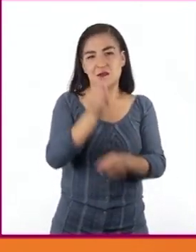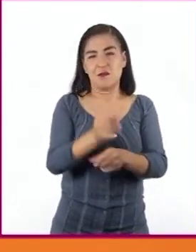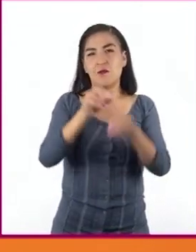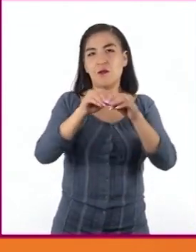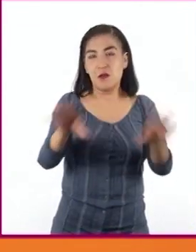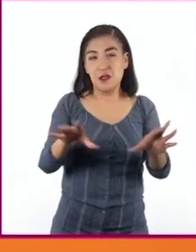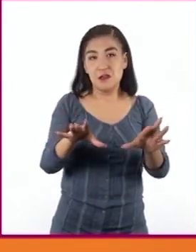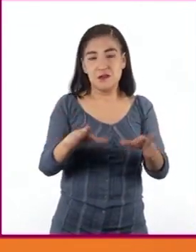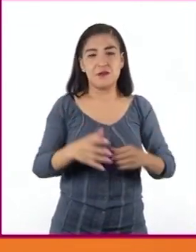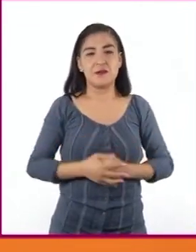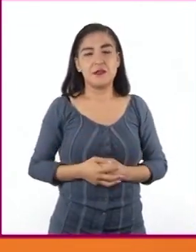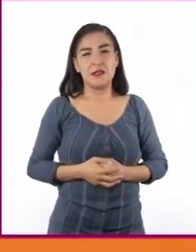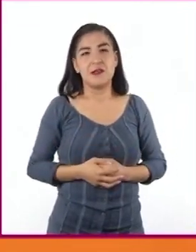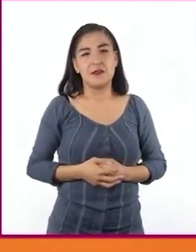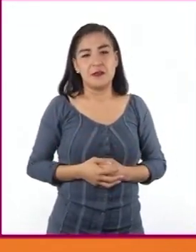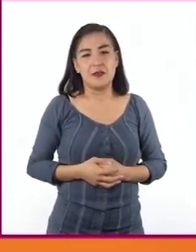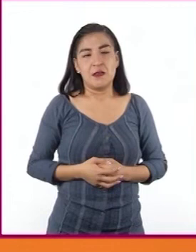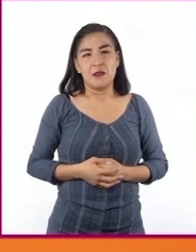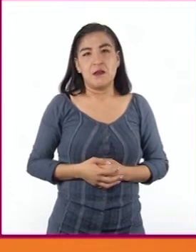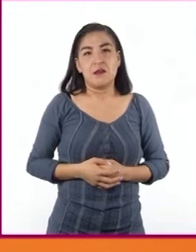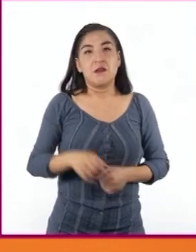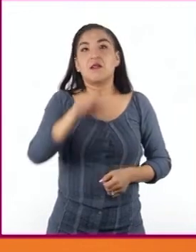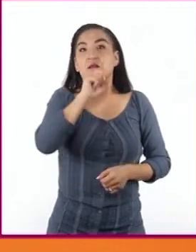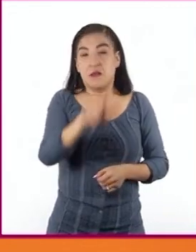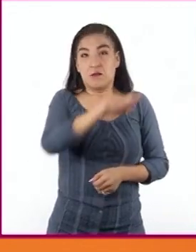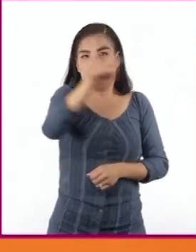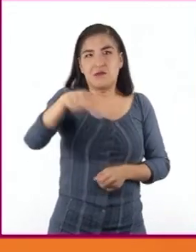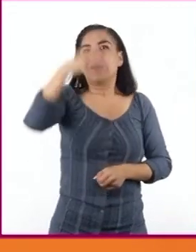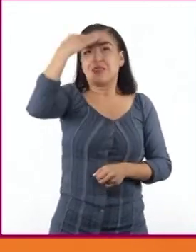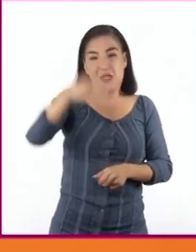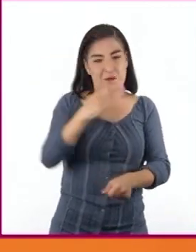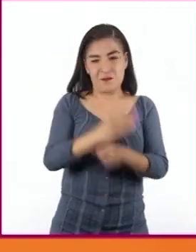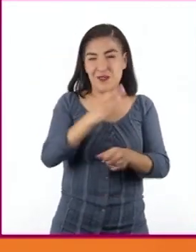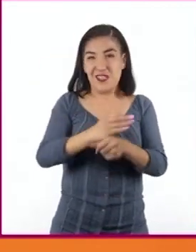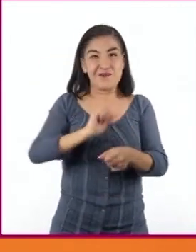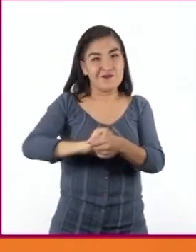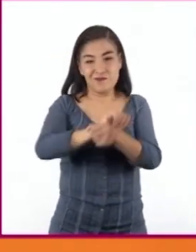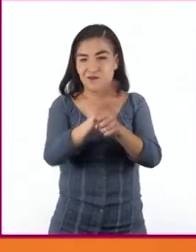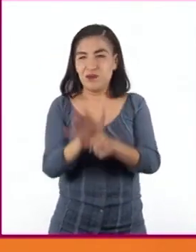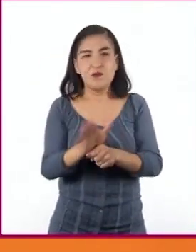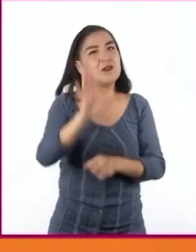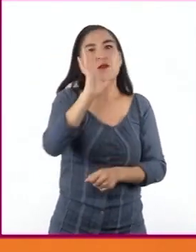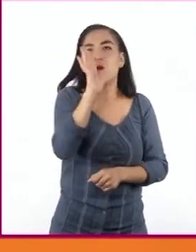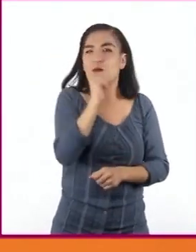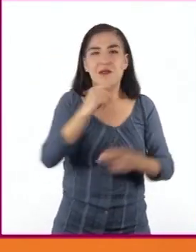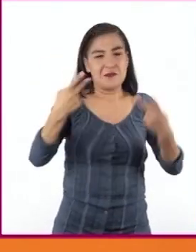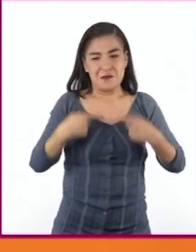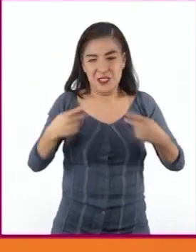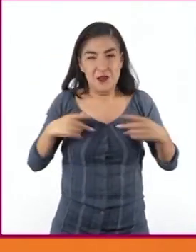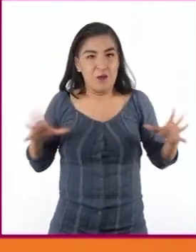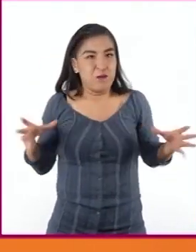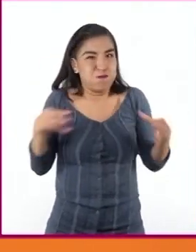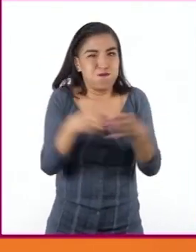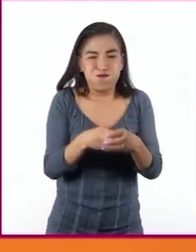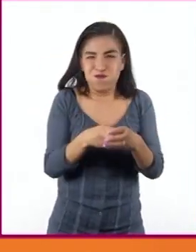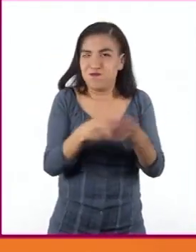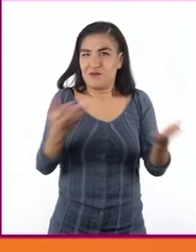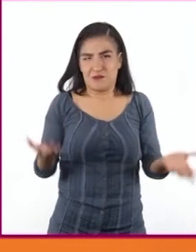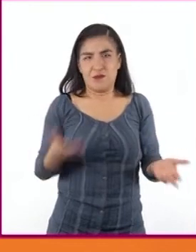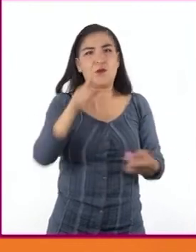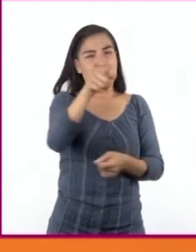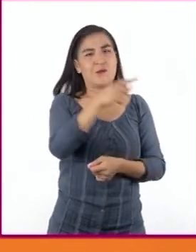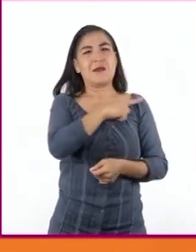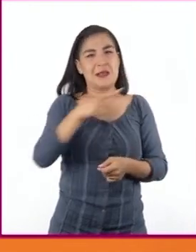a sabiendas que no puede haber aglomeración de personas debido a la contingencia sanitaria?